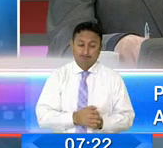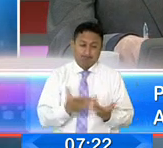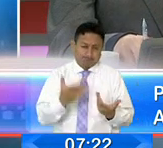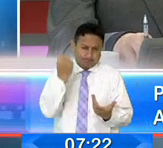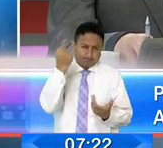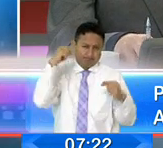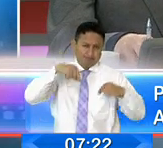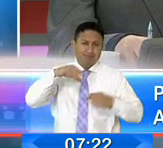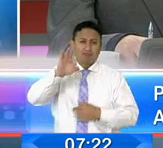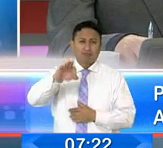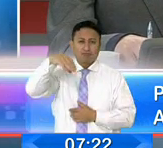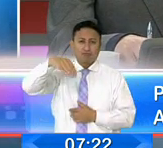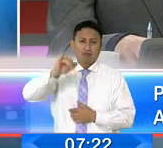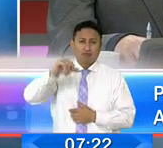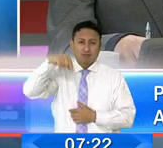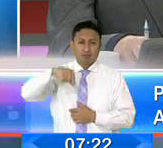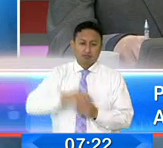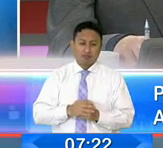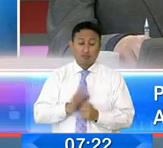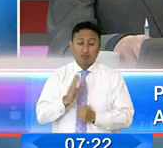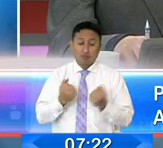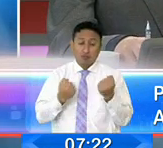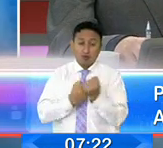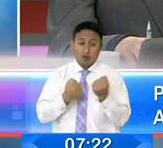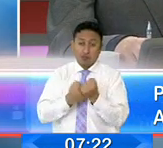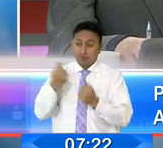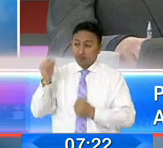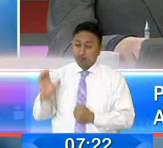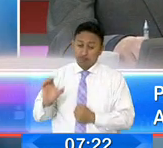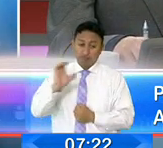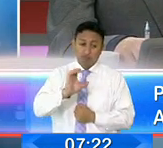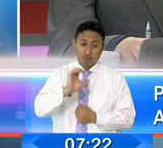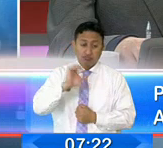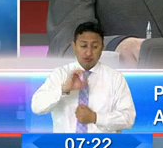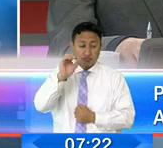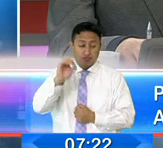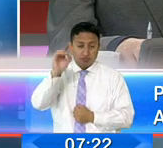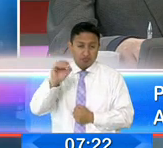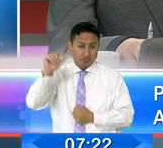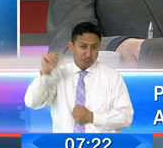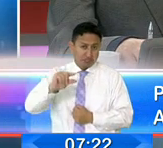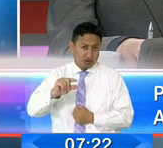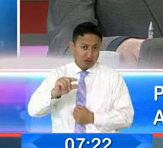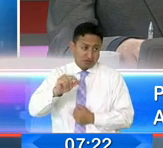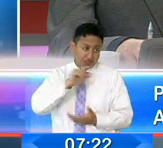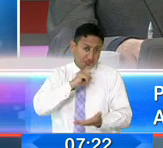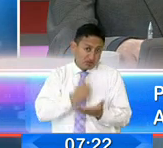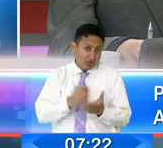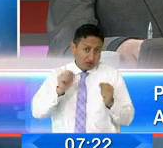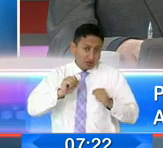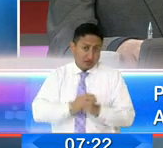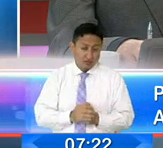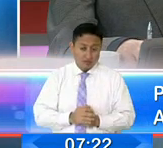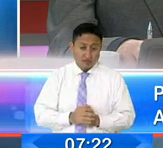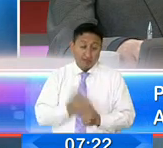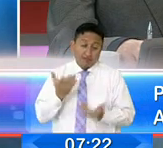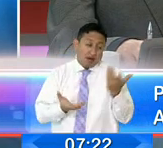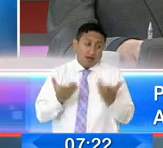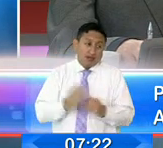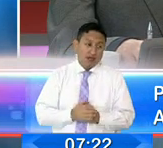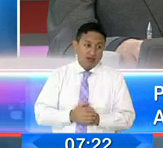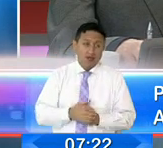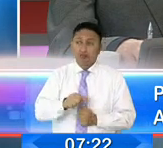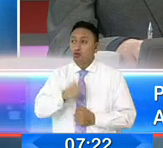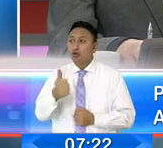que el Fondo Monetario es una fuente de financiamiento con bajas tasas de intereses, eso no lo puede negar, probablemente no podamos